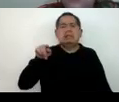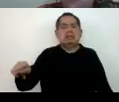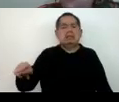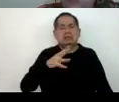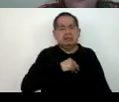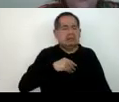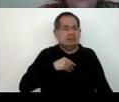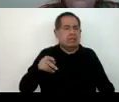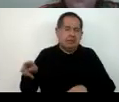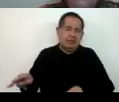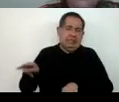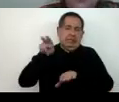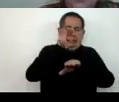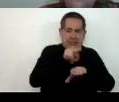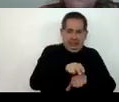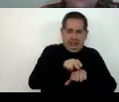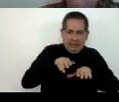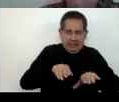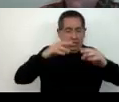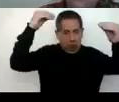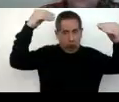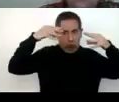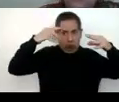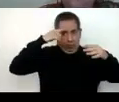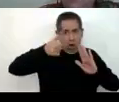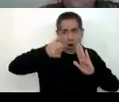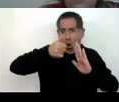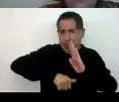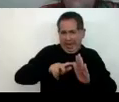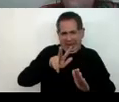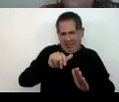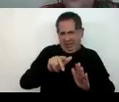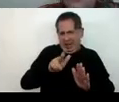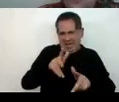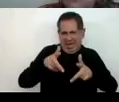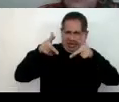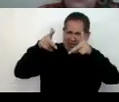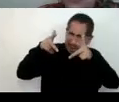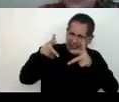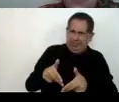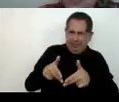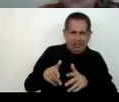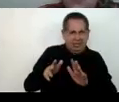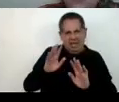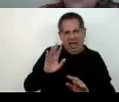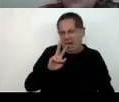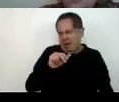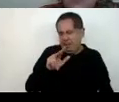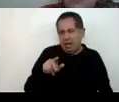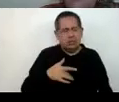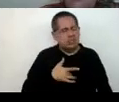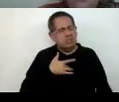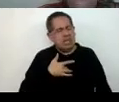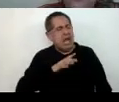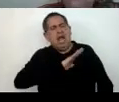el quirófano, ya está prácticamente para llevar a cabo el evento quirúrgico y dicen, ¿sabe